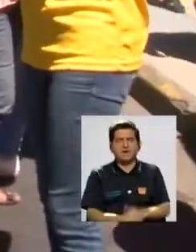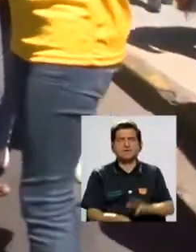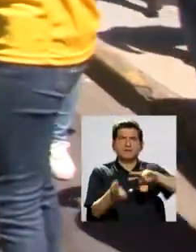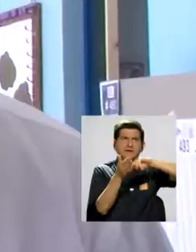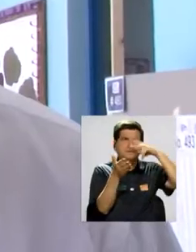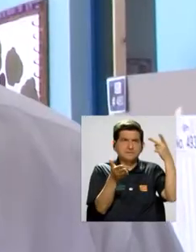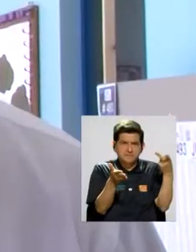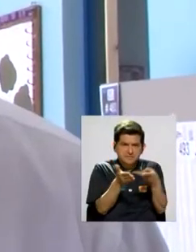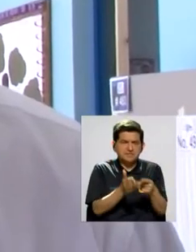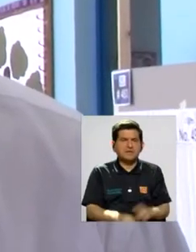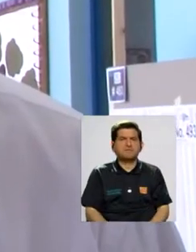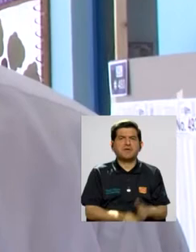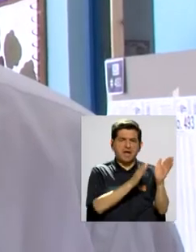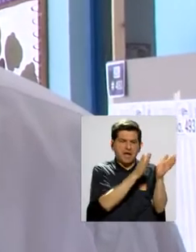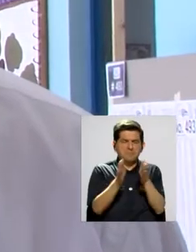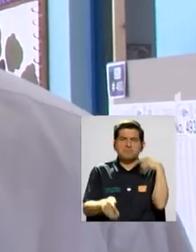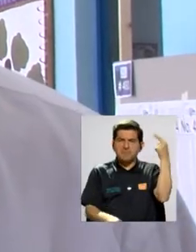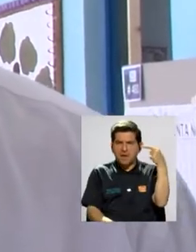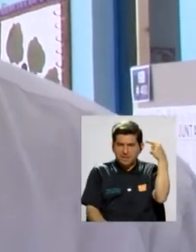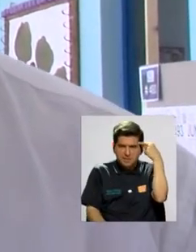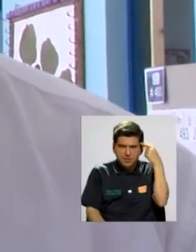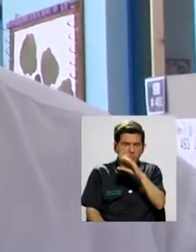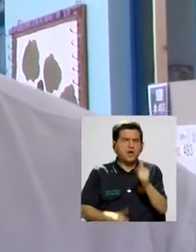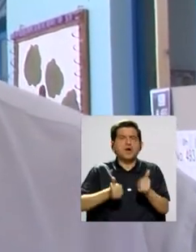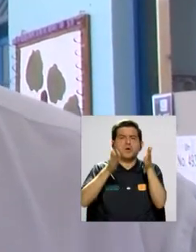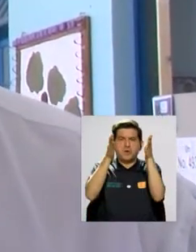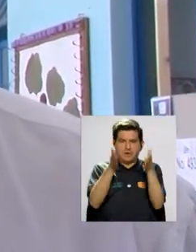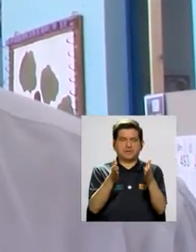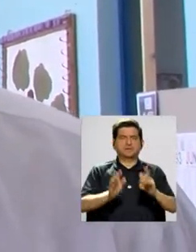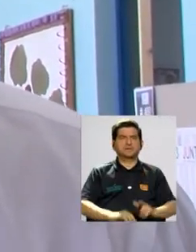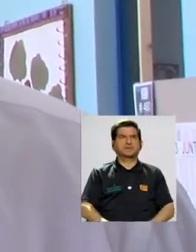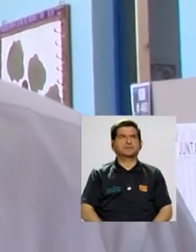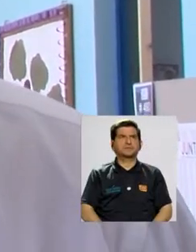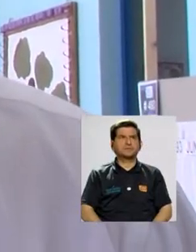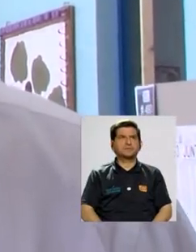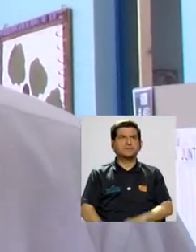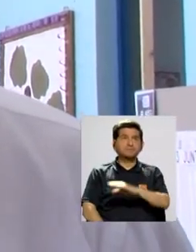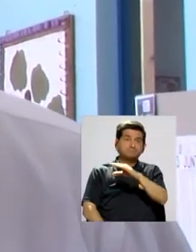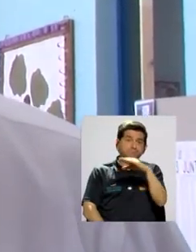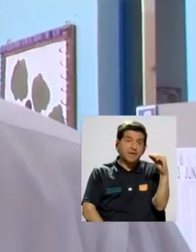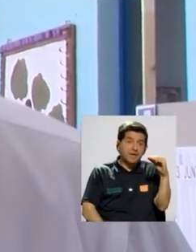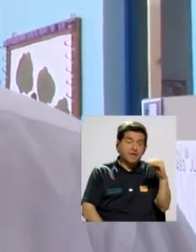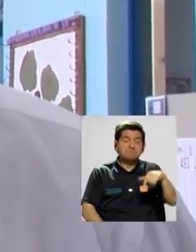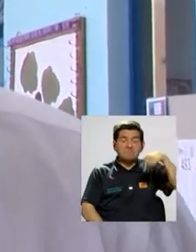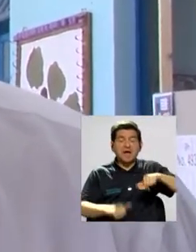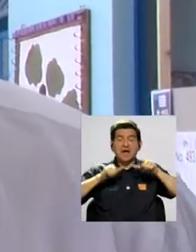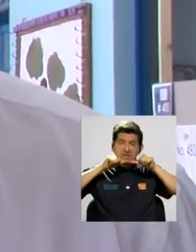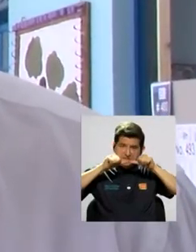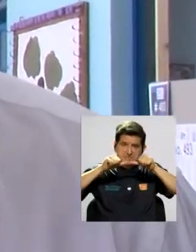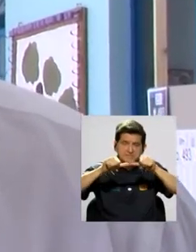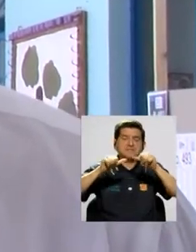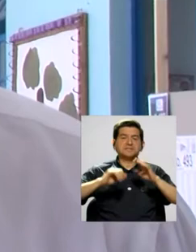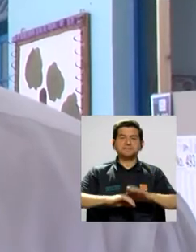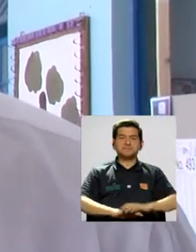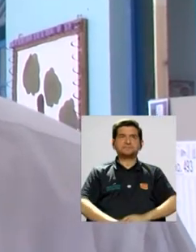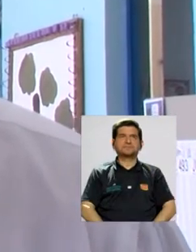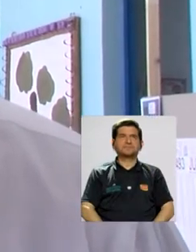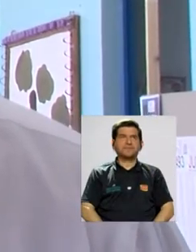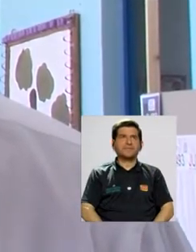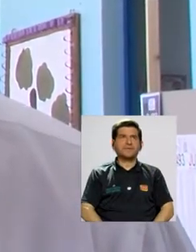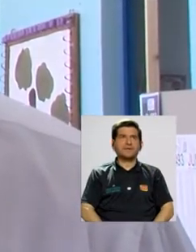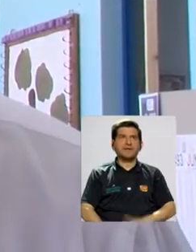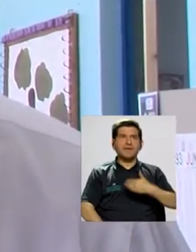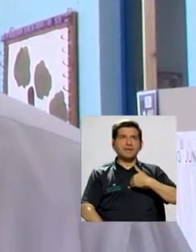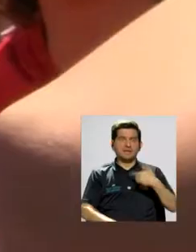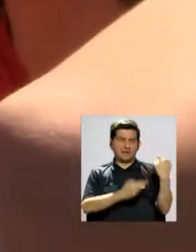De gobierno, en términos de candidato, pero aquí estamos, cumplimos con el